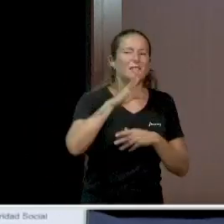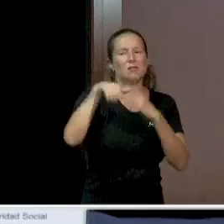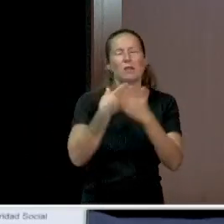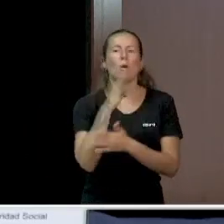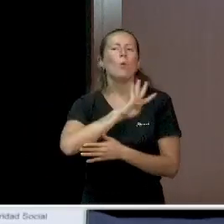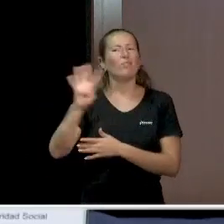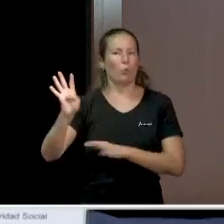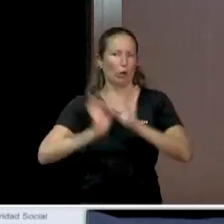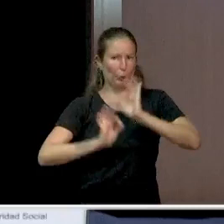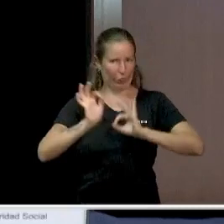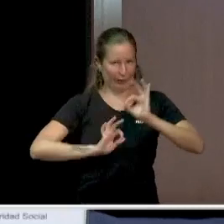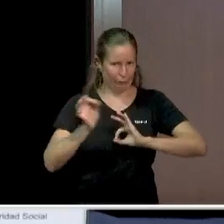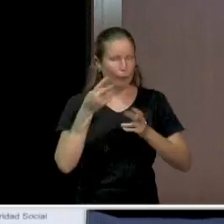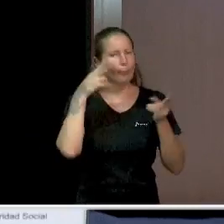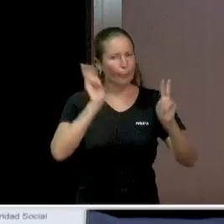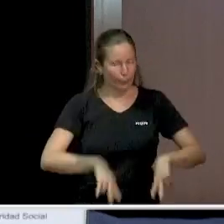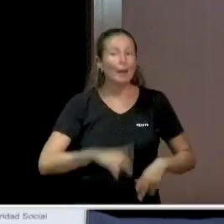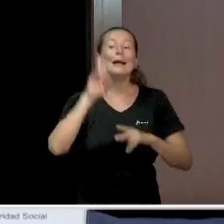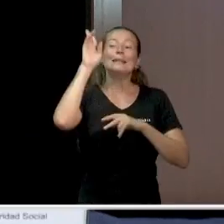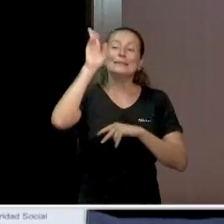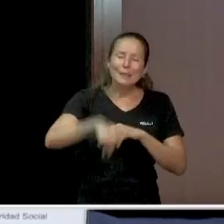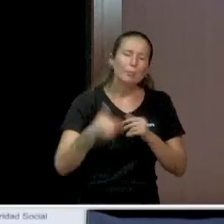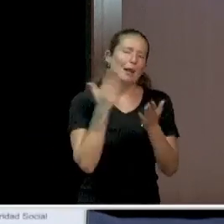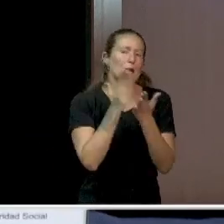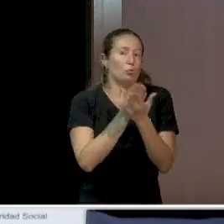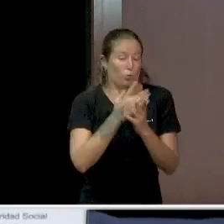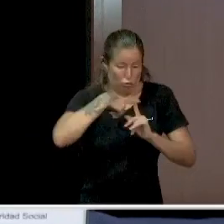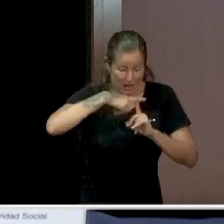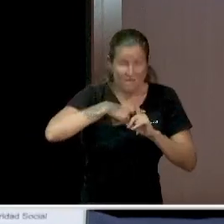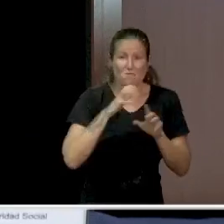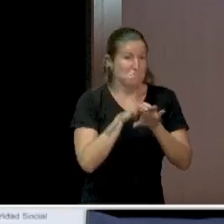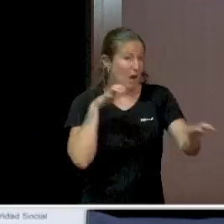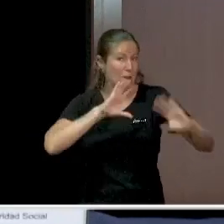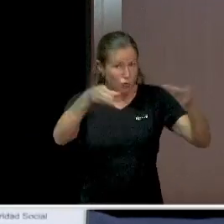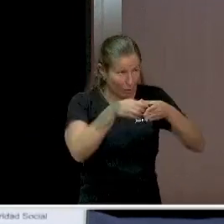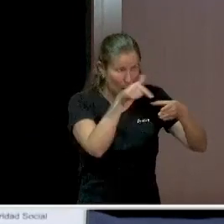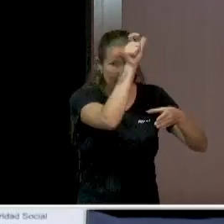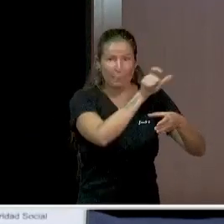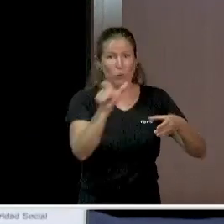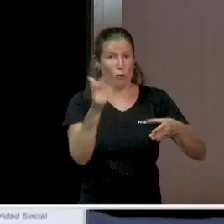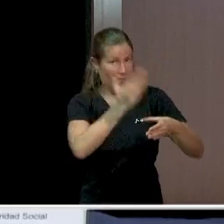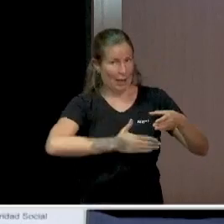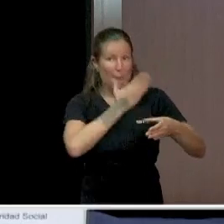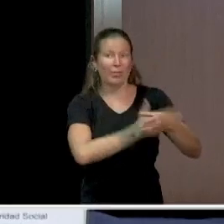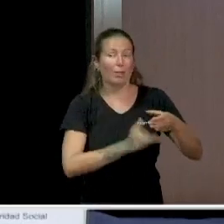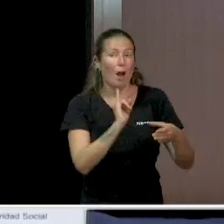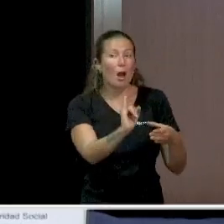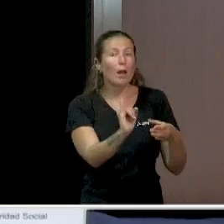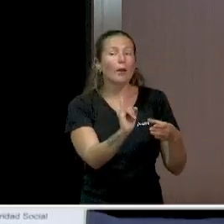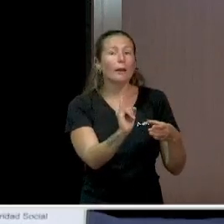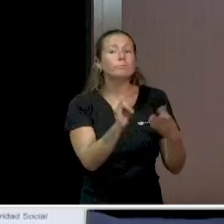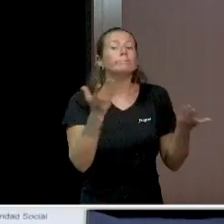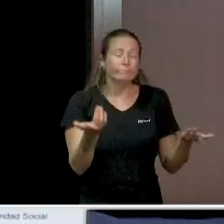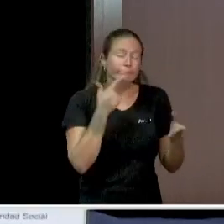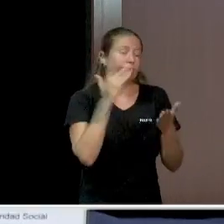44%. Además, el nivel de estudios acreditado por la mayoría de estas personas con discapacidad en edad de trabajar era